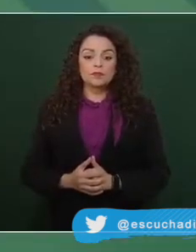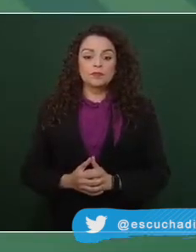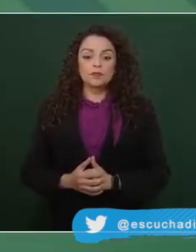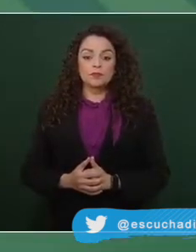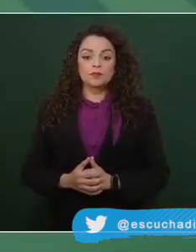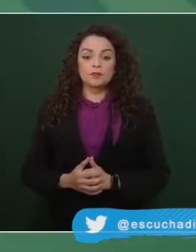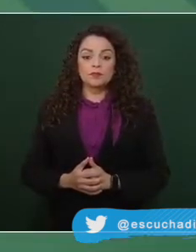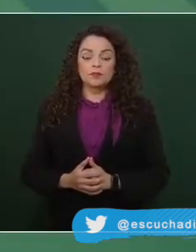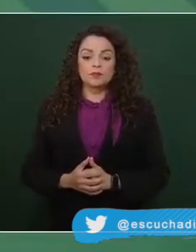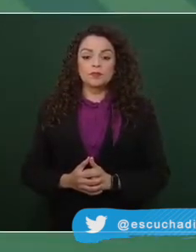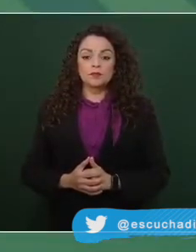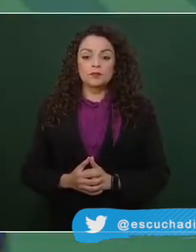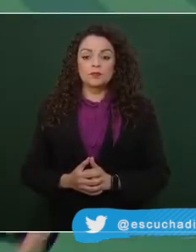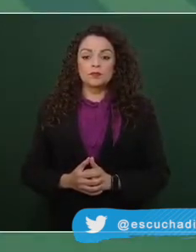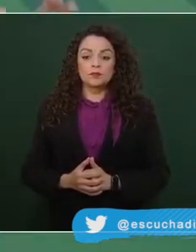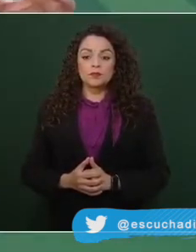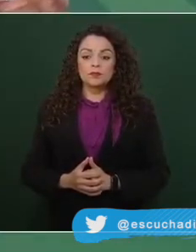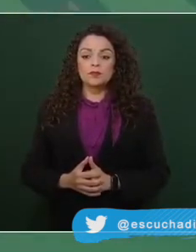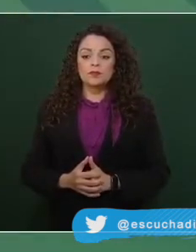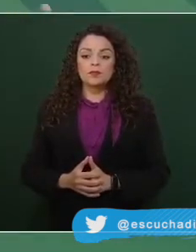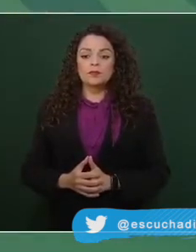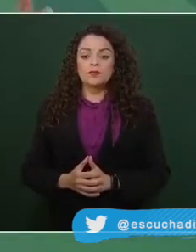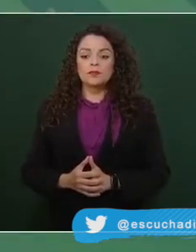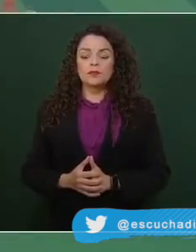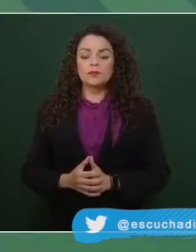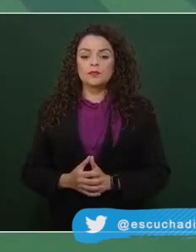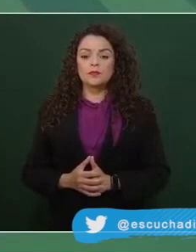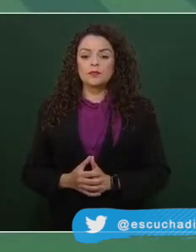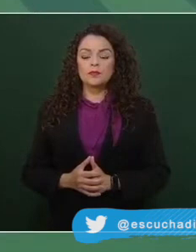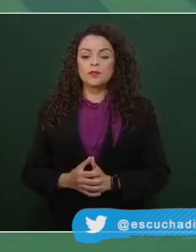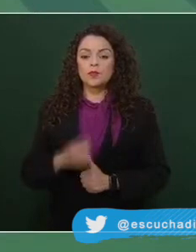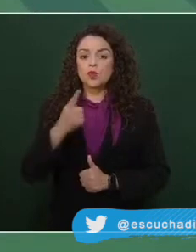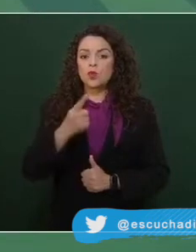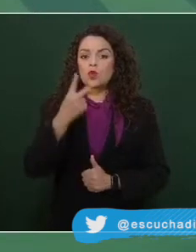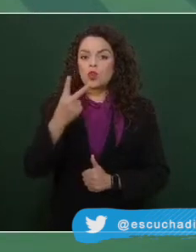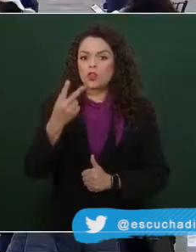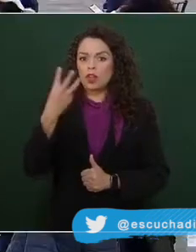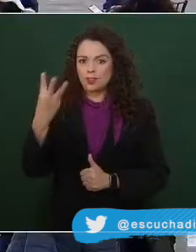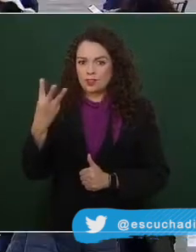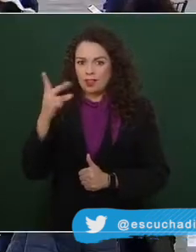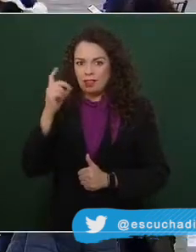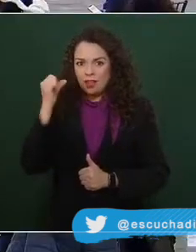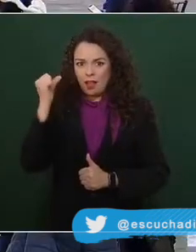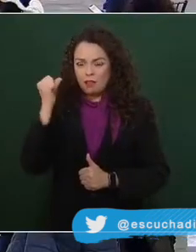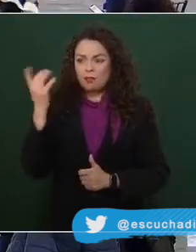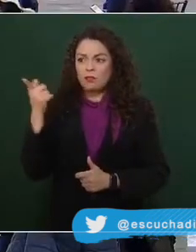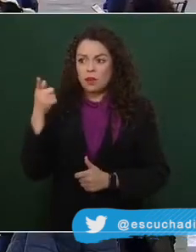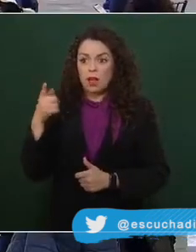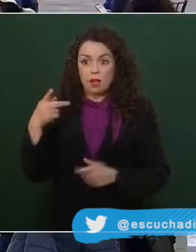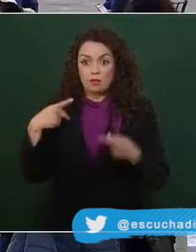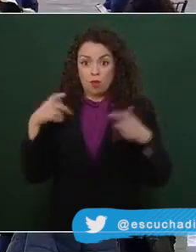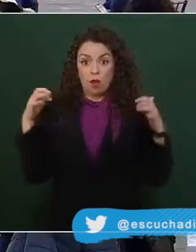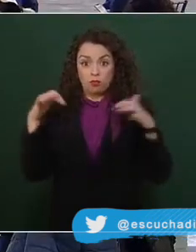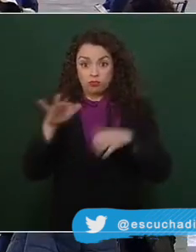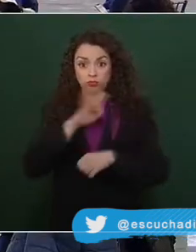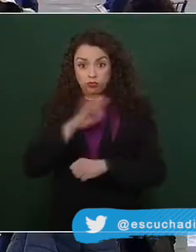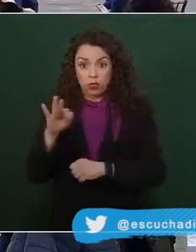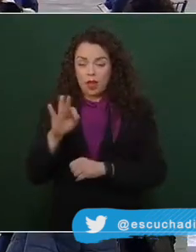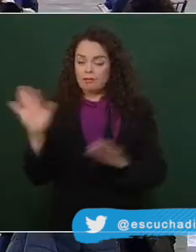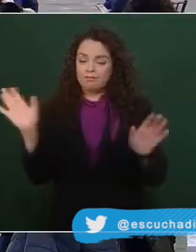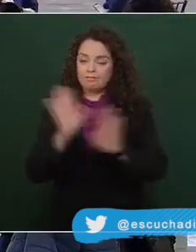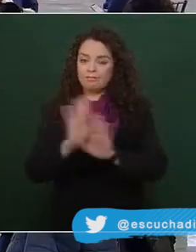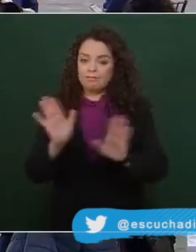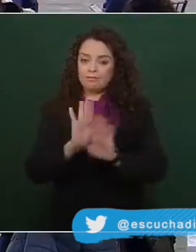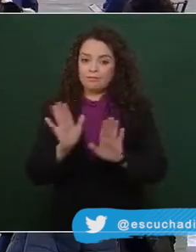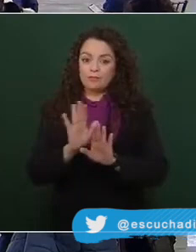medios? No, es los campamentos. Se van a, les hablaba yo de que son